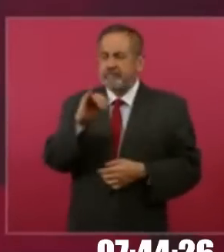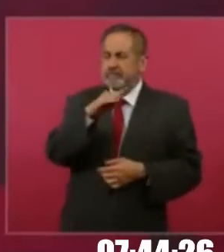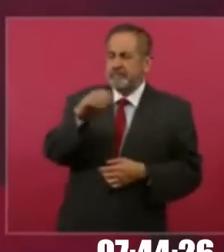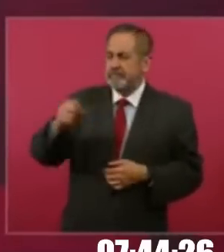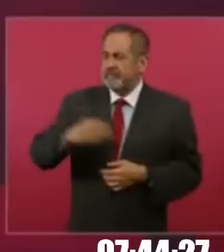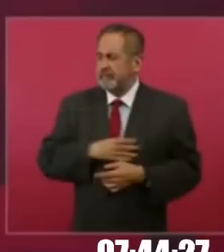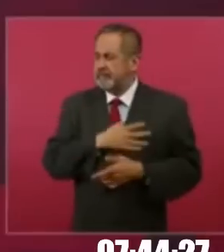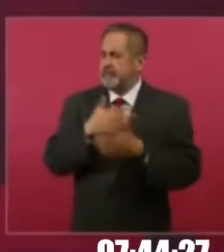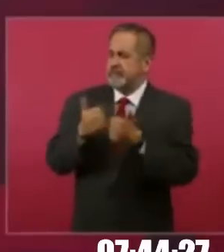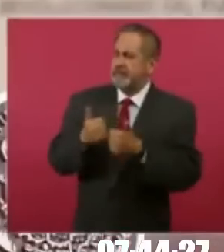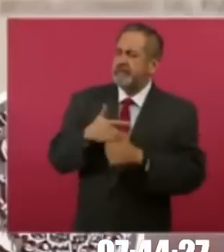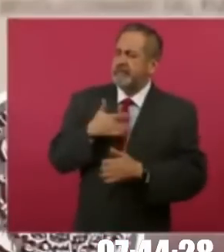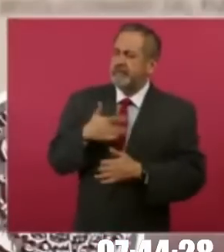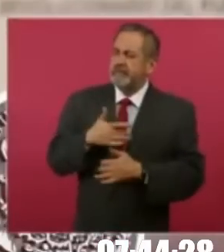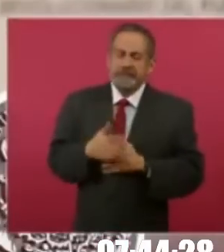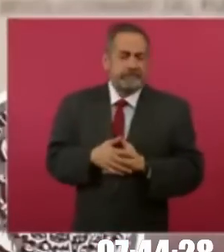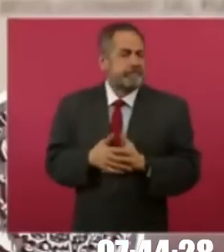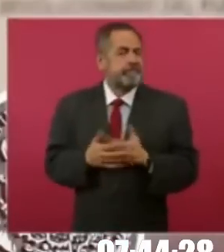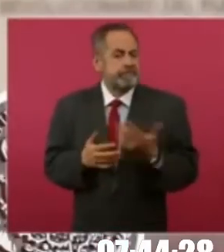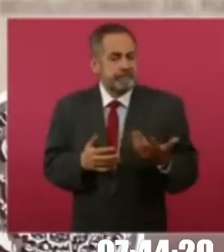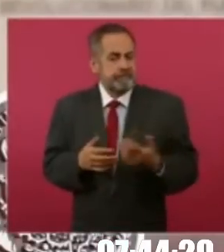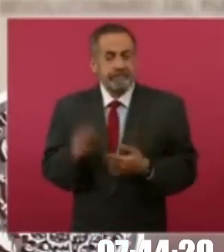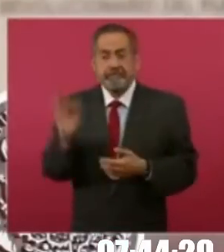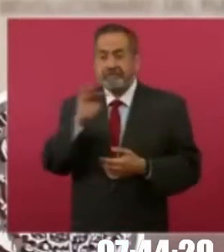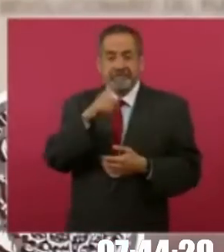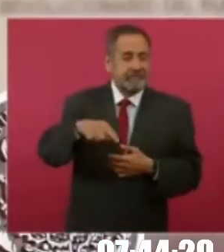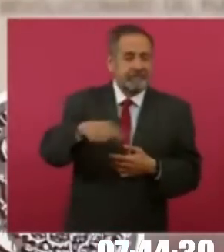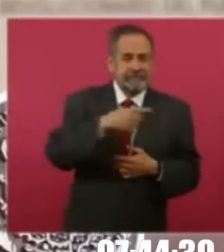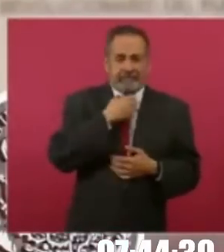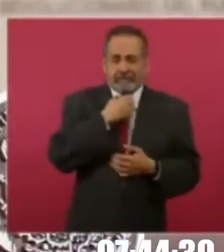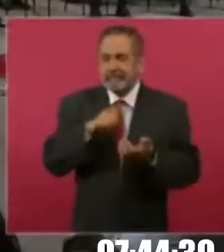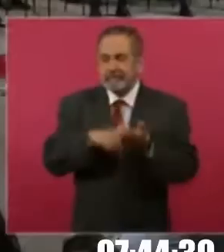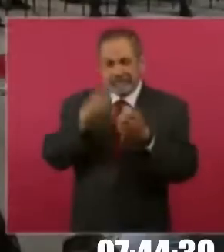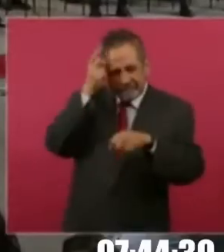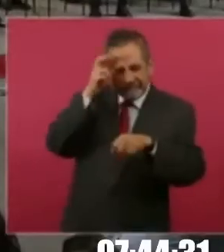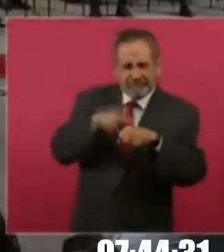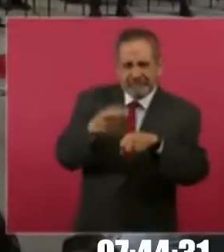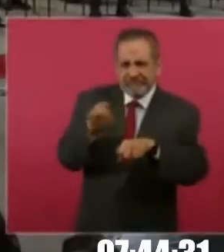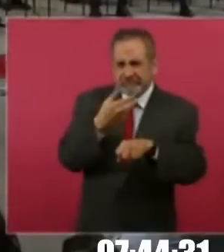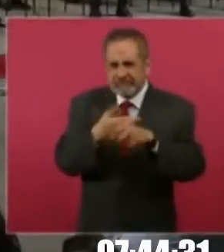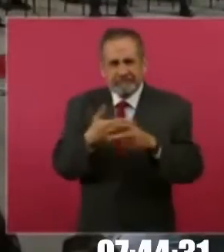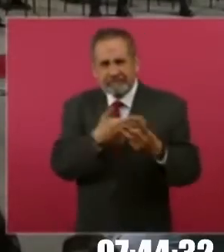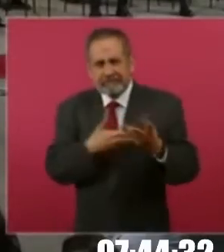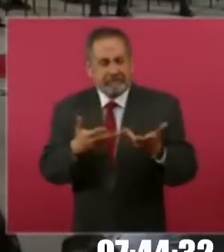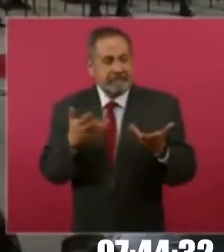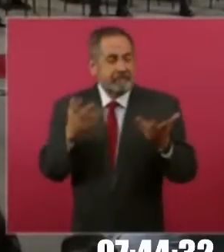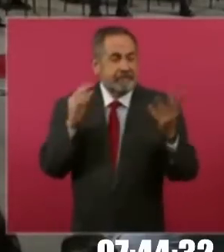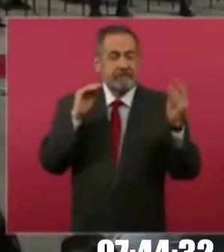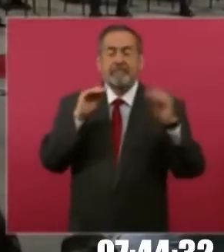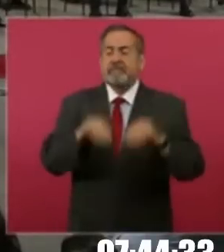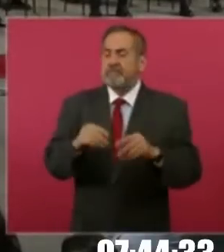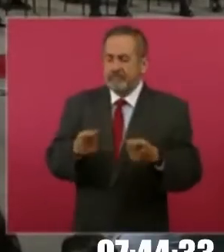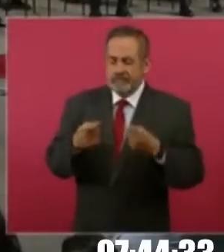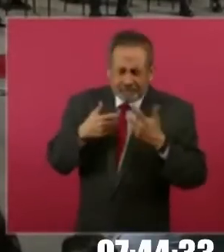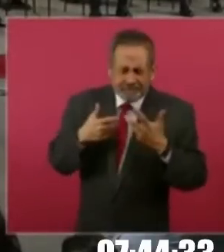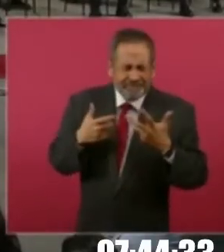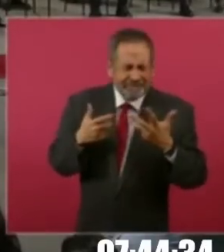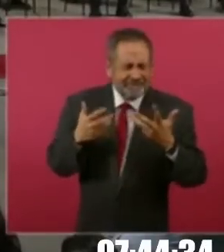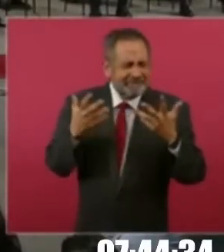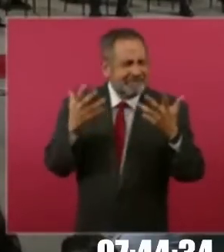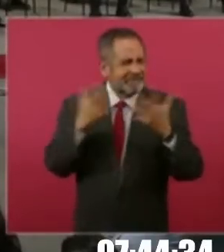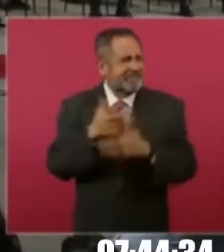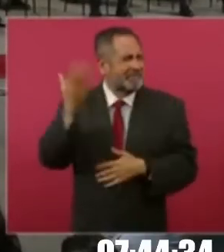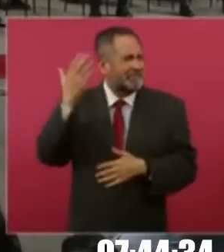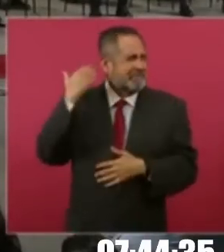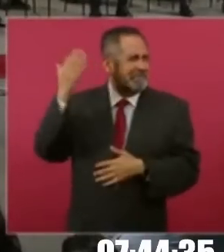y es que la frustración que ustedes sintieron director secretario presidente al recibir un sistema de